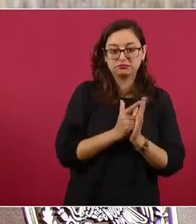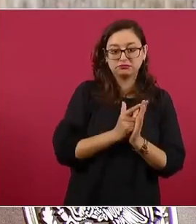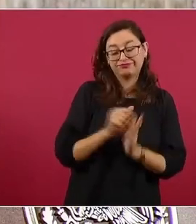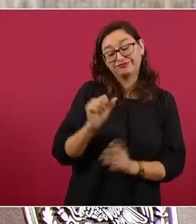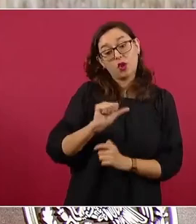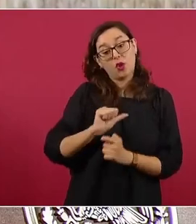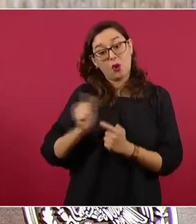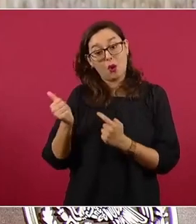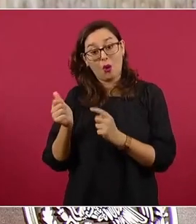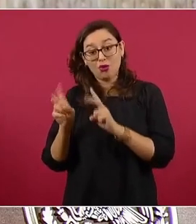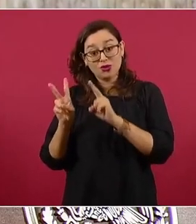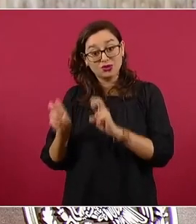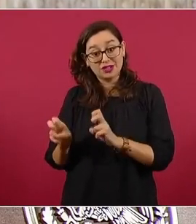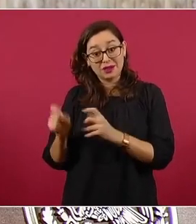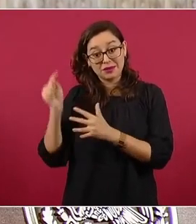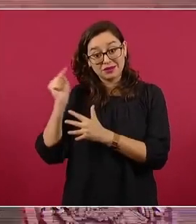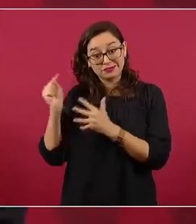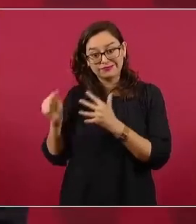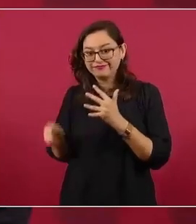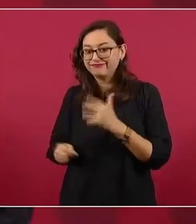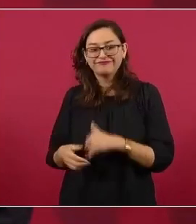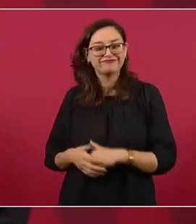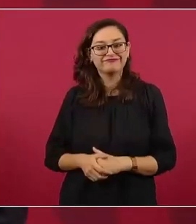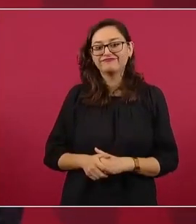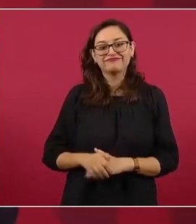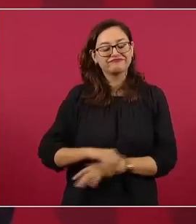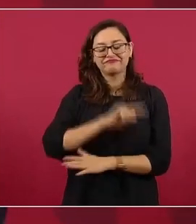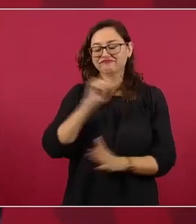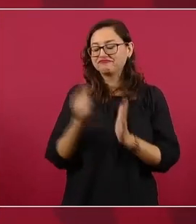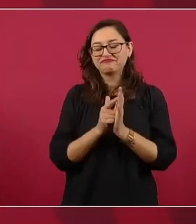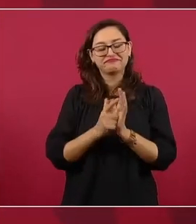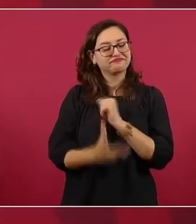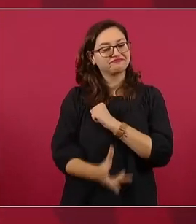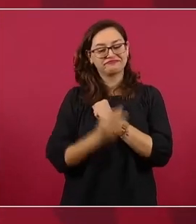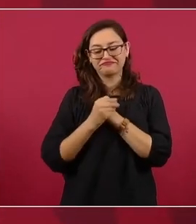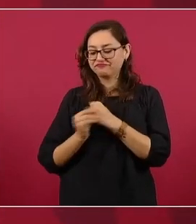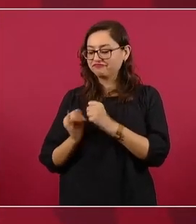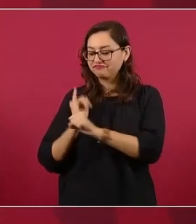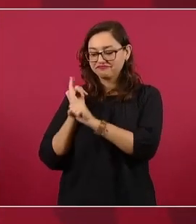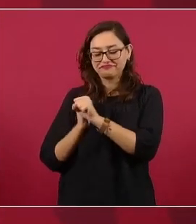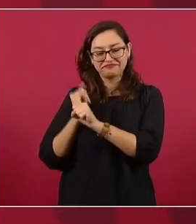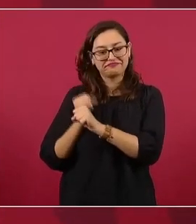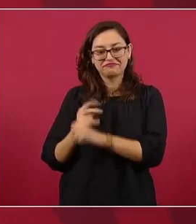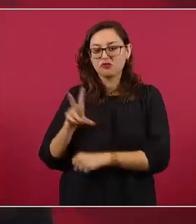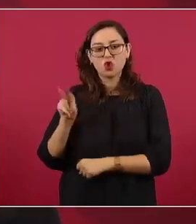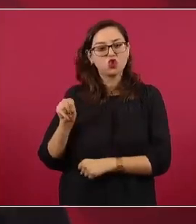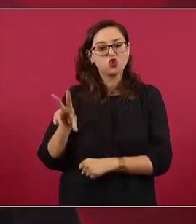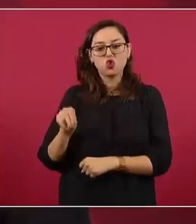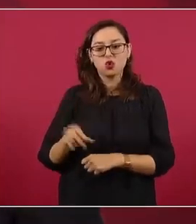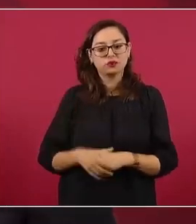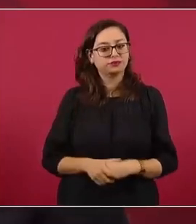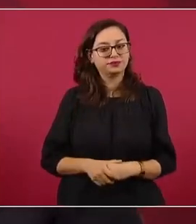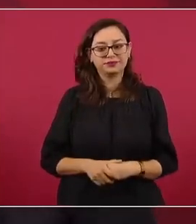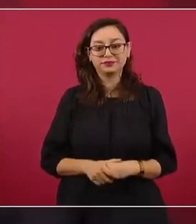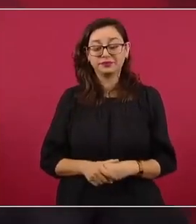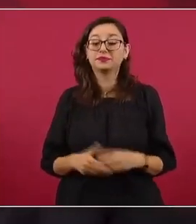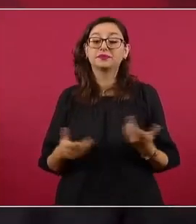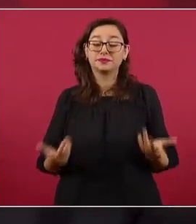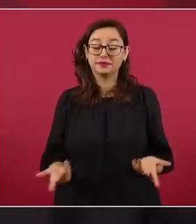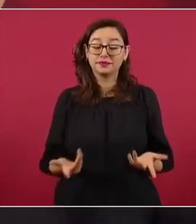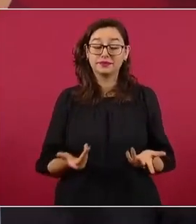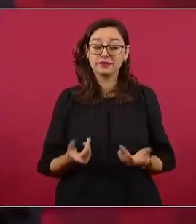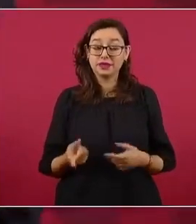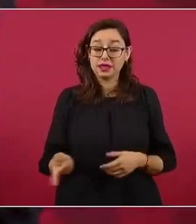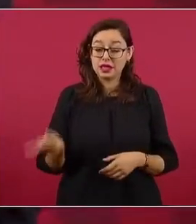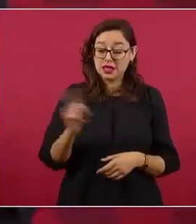que incorporar en sus investigaciones la Fiscalía General de la República o las fiscalías de los